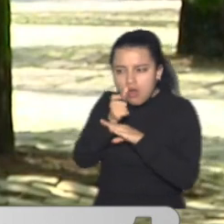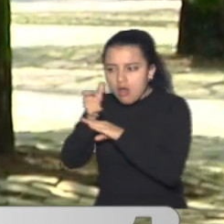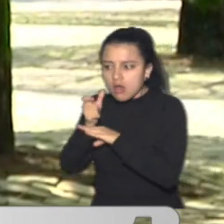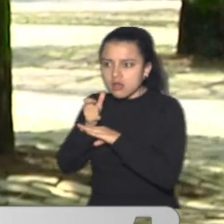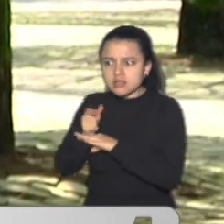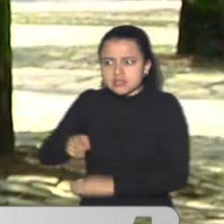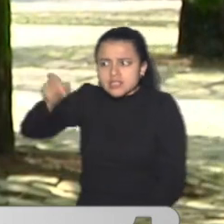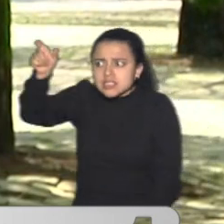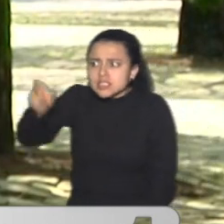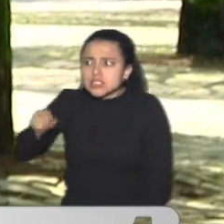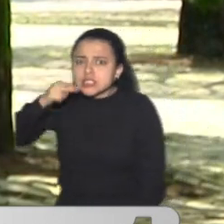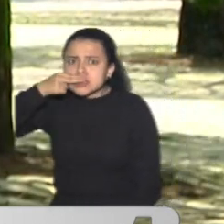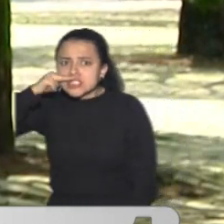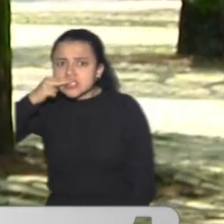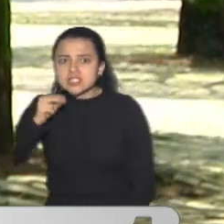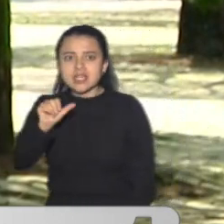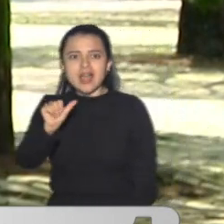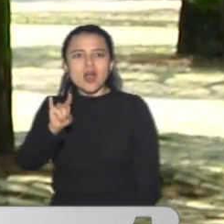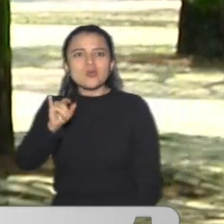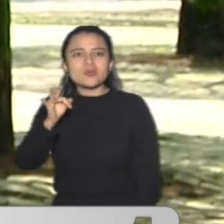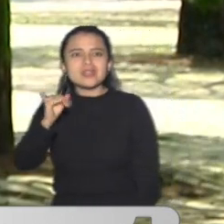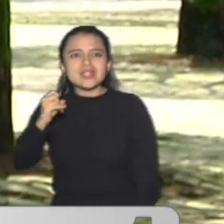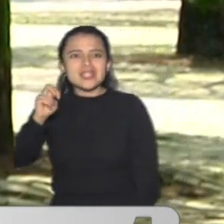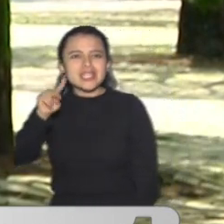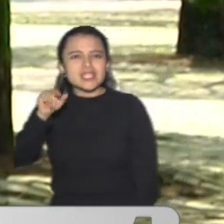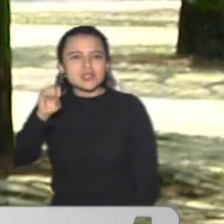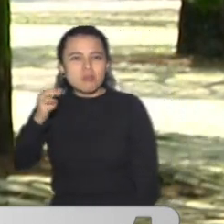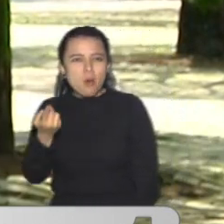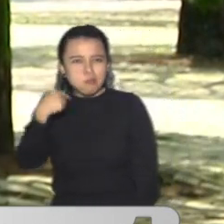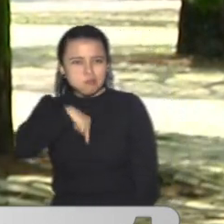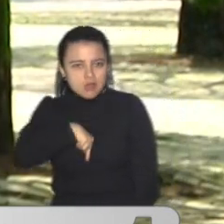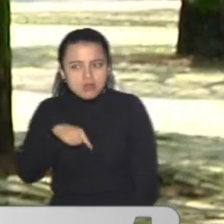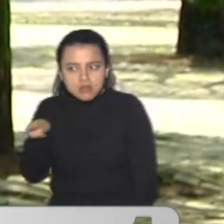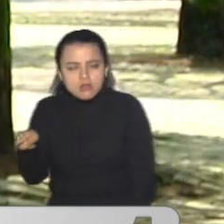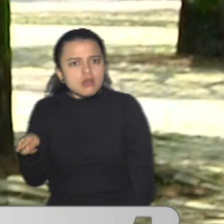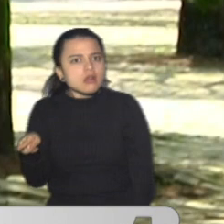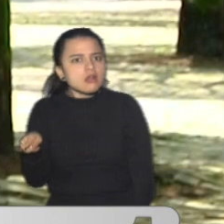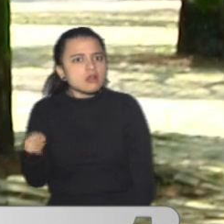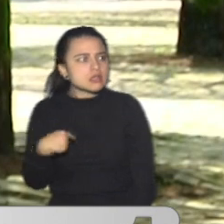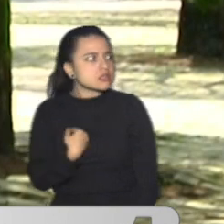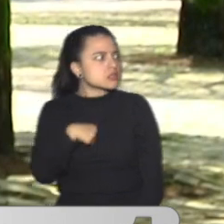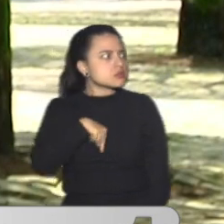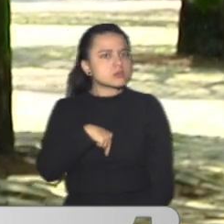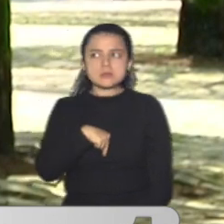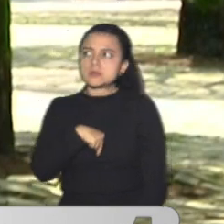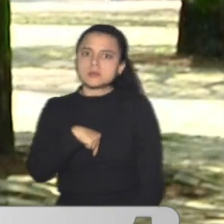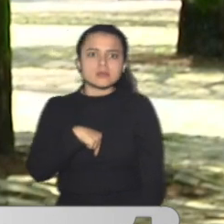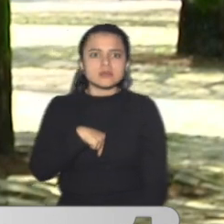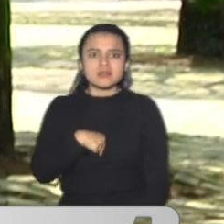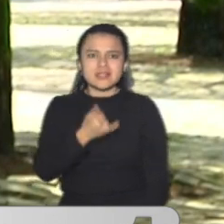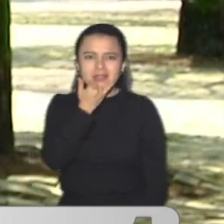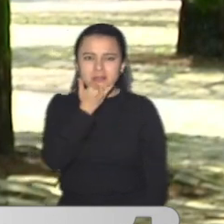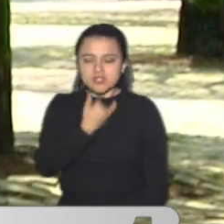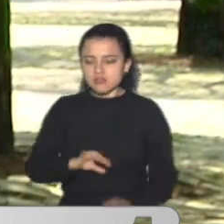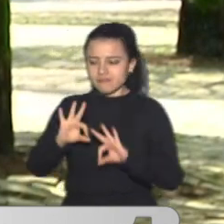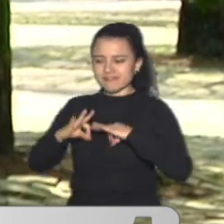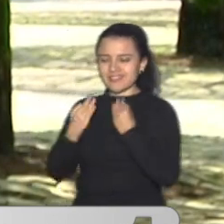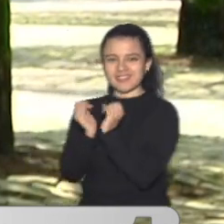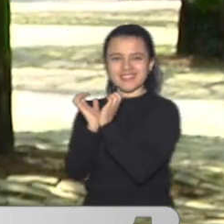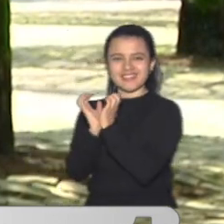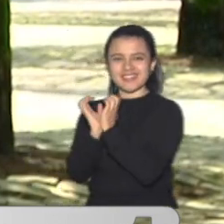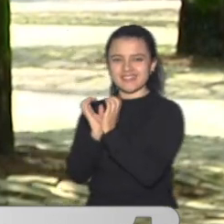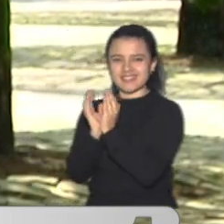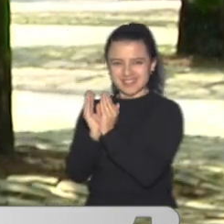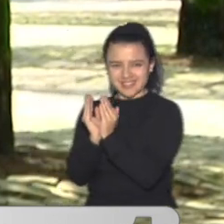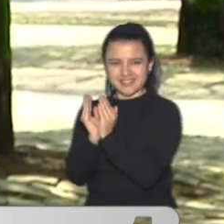sufría autismo al parecer murió por negligencia por parte de la familia sustituta que la había adoptado en un proceso del